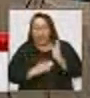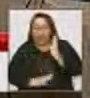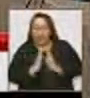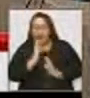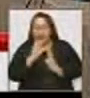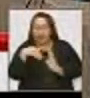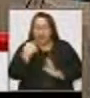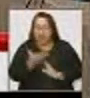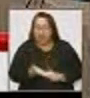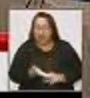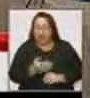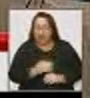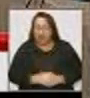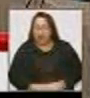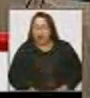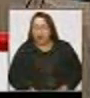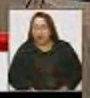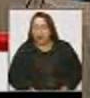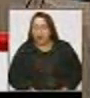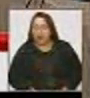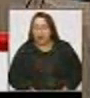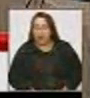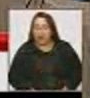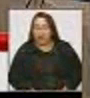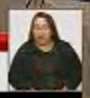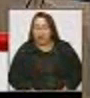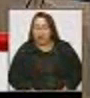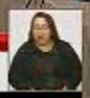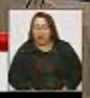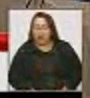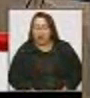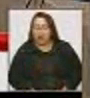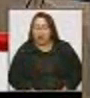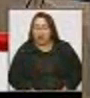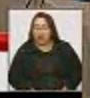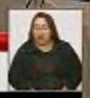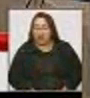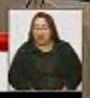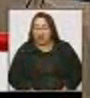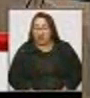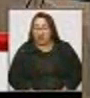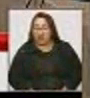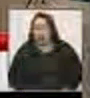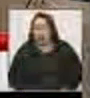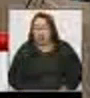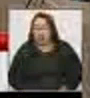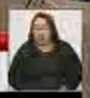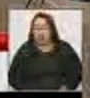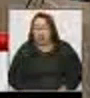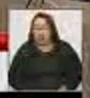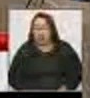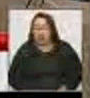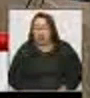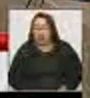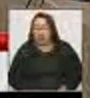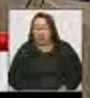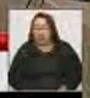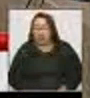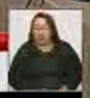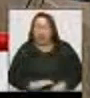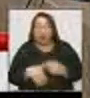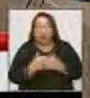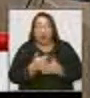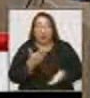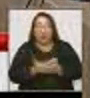cayó a raíz de los cuatro suyos. Entonces, todo eso es una prueba clarísima de que los bancos,